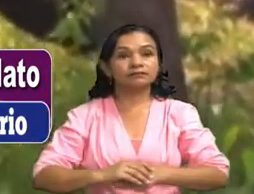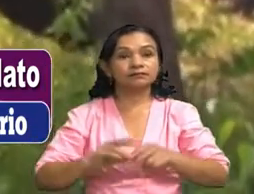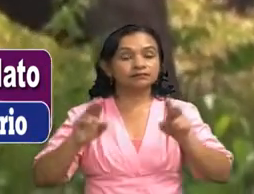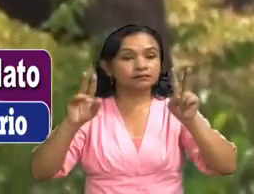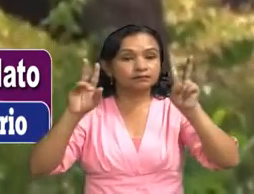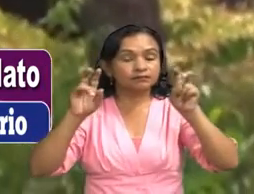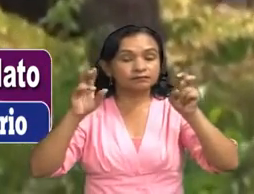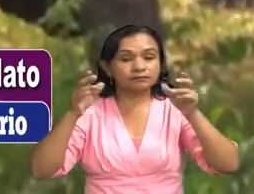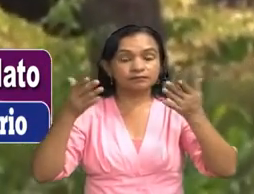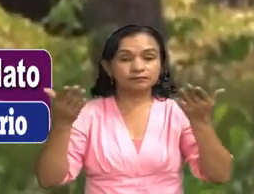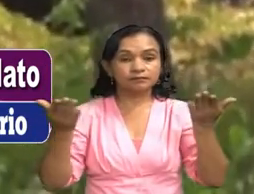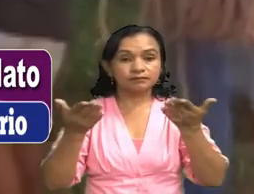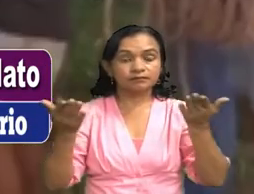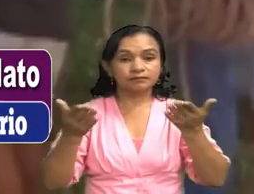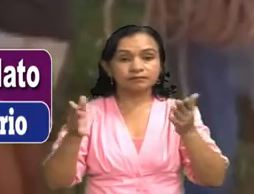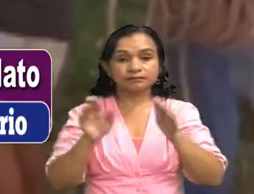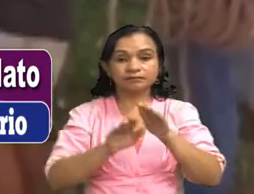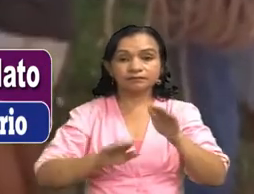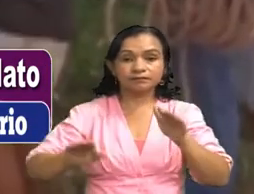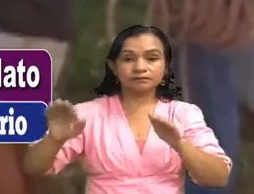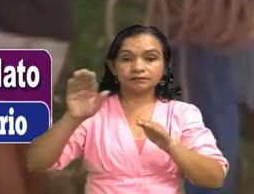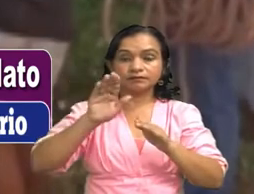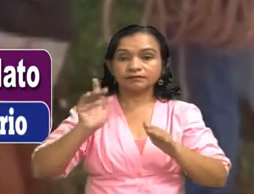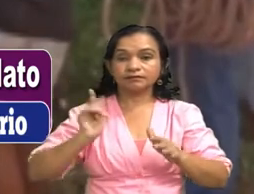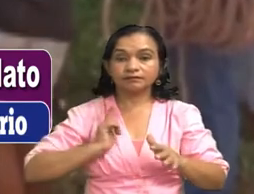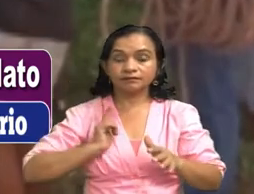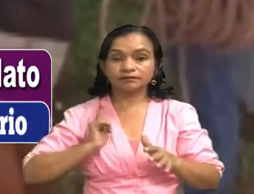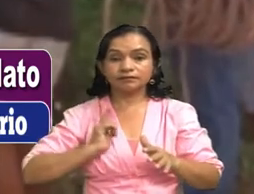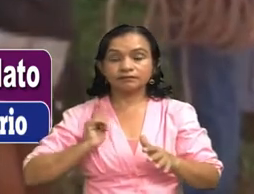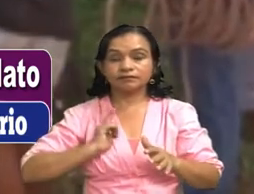línea, ya se nos mandó